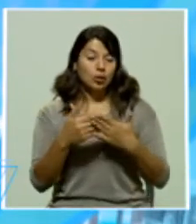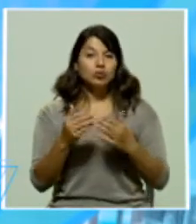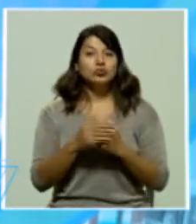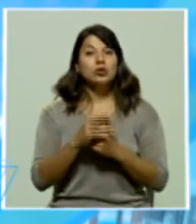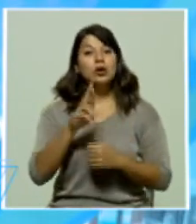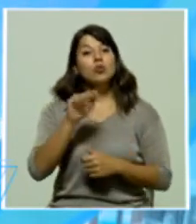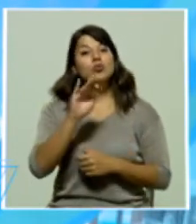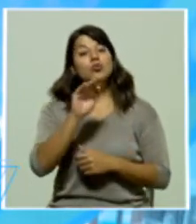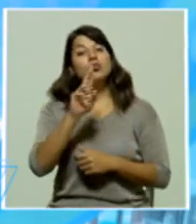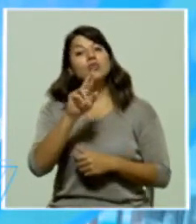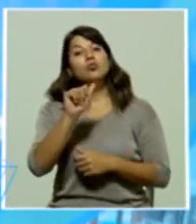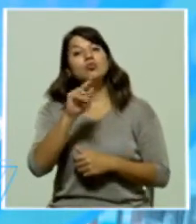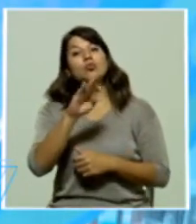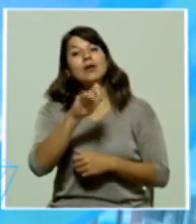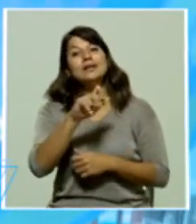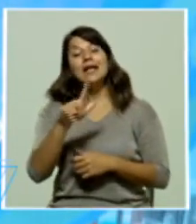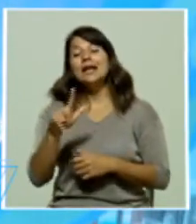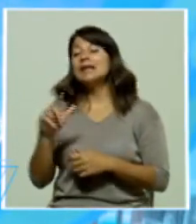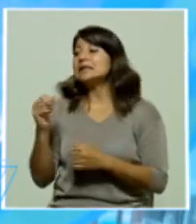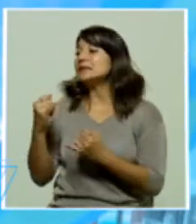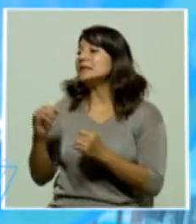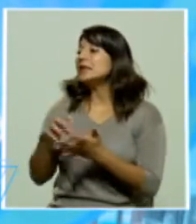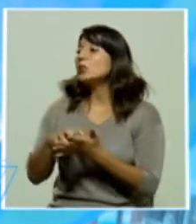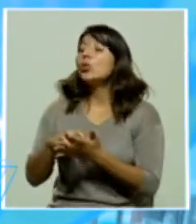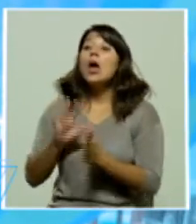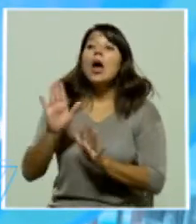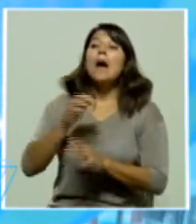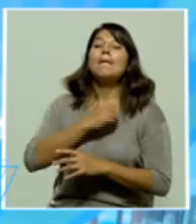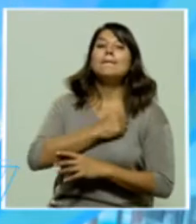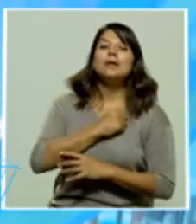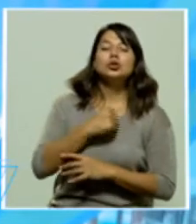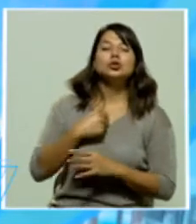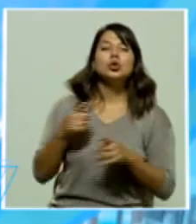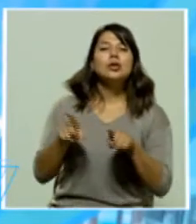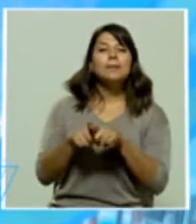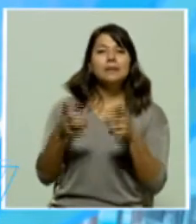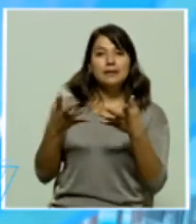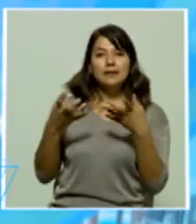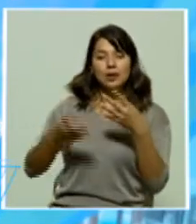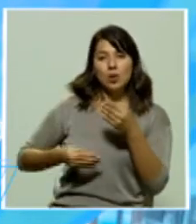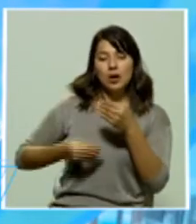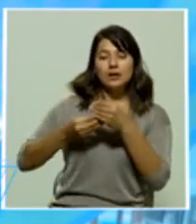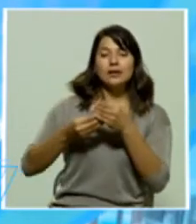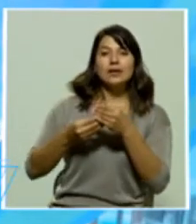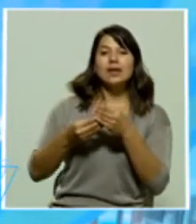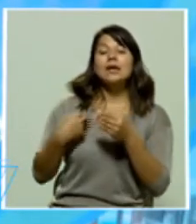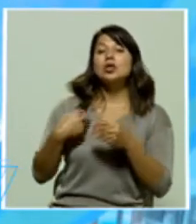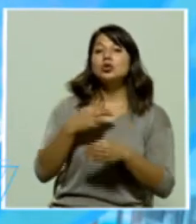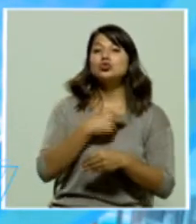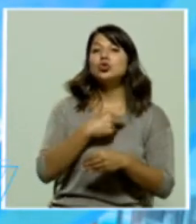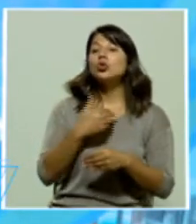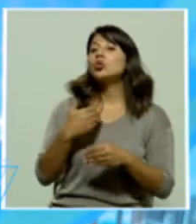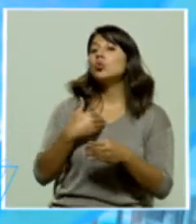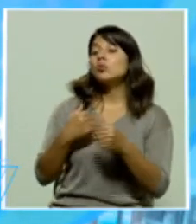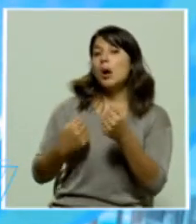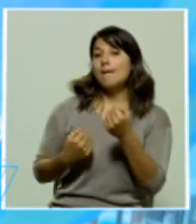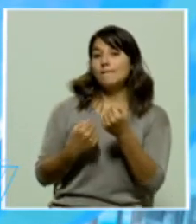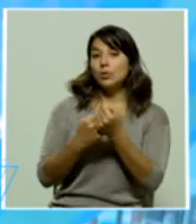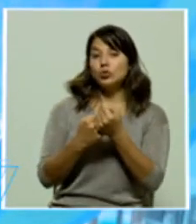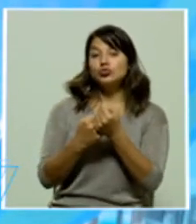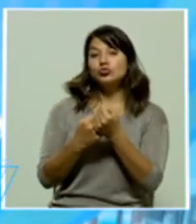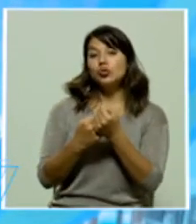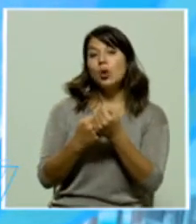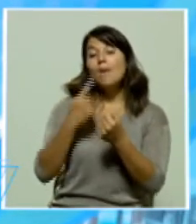Randall. Indudablemente. Perdón, también quería agregar que tuvimos apoyo